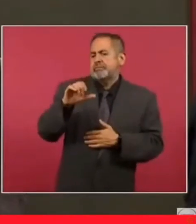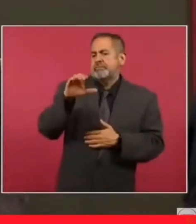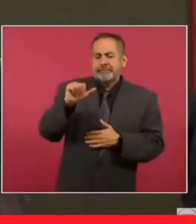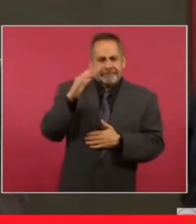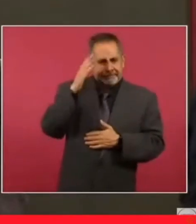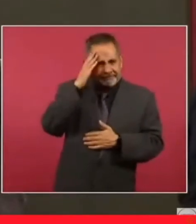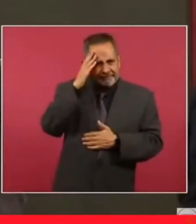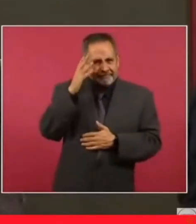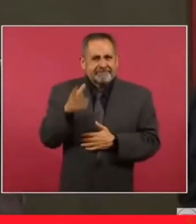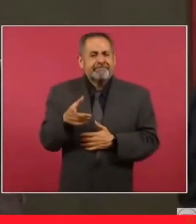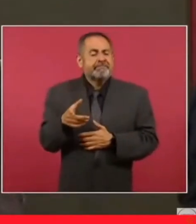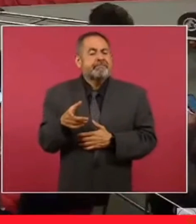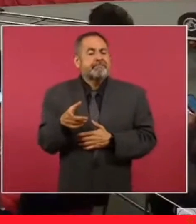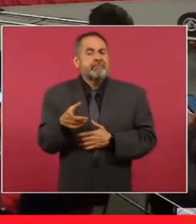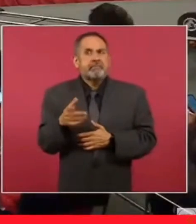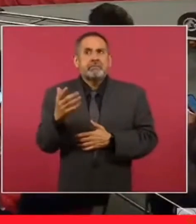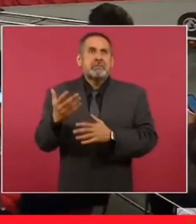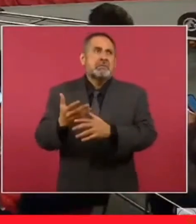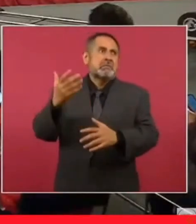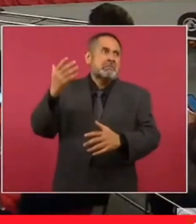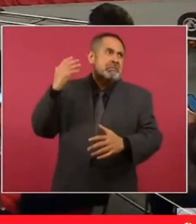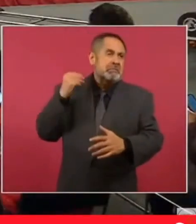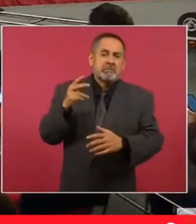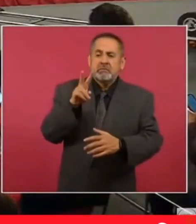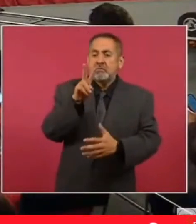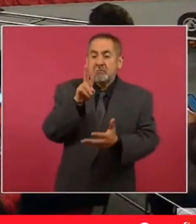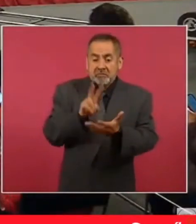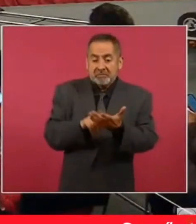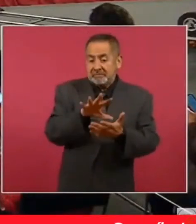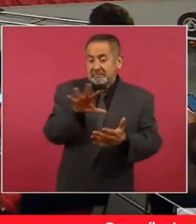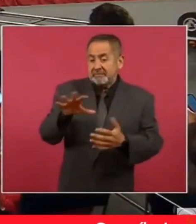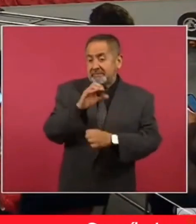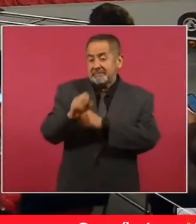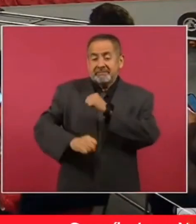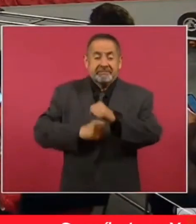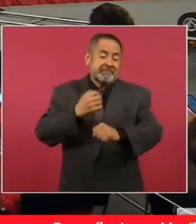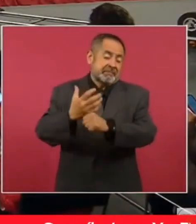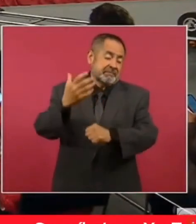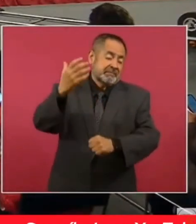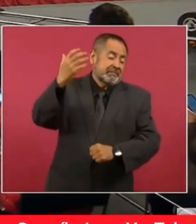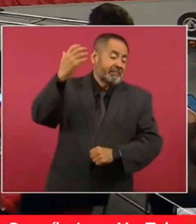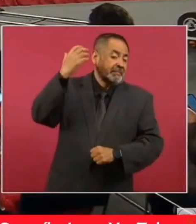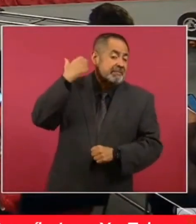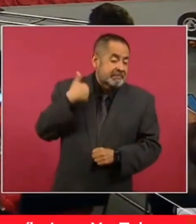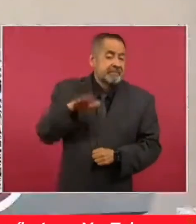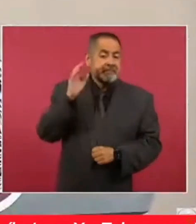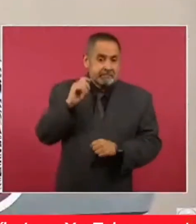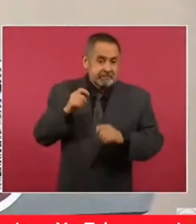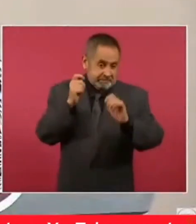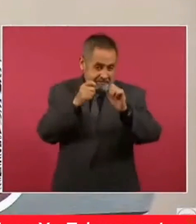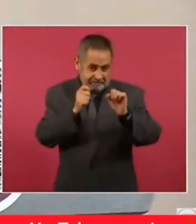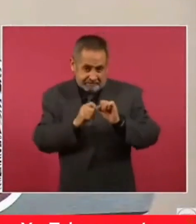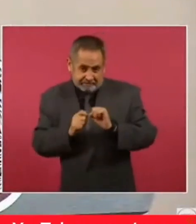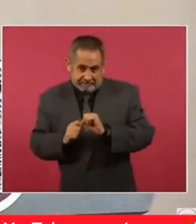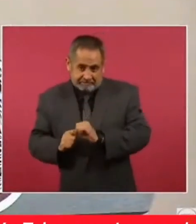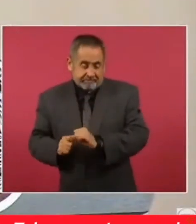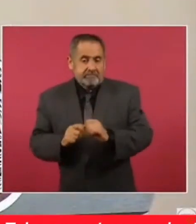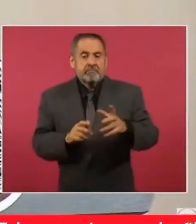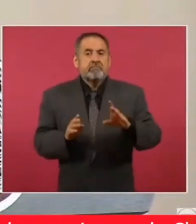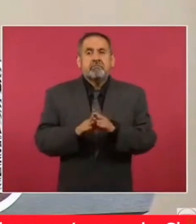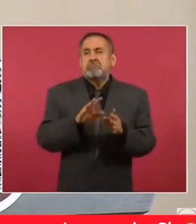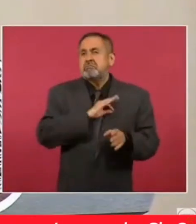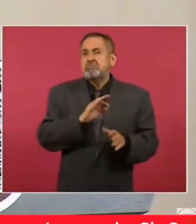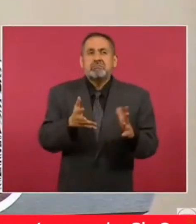menos 2500 años. Es una pieza que probablemente haya sido manufacturada entre